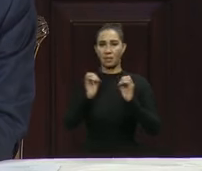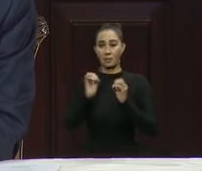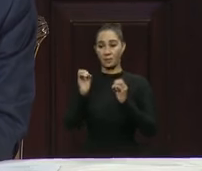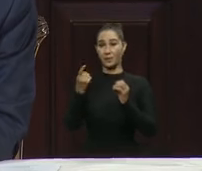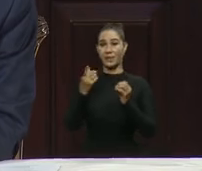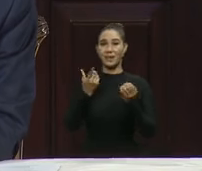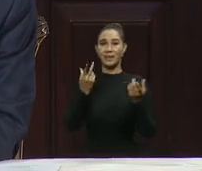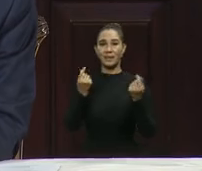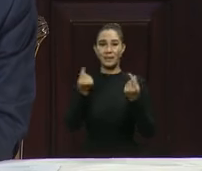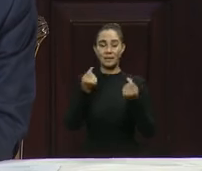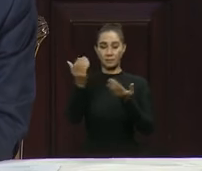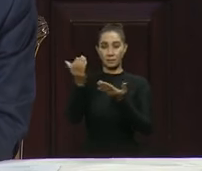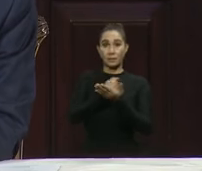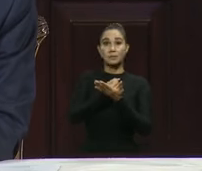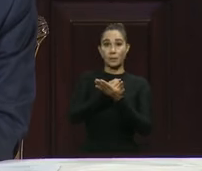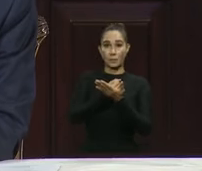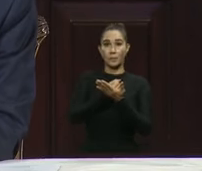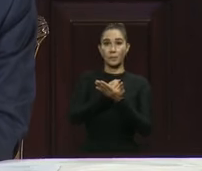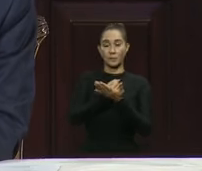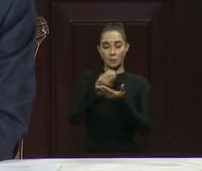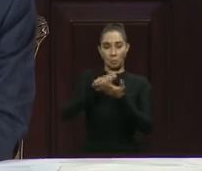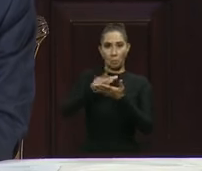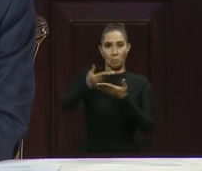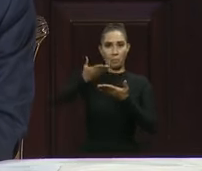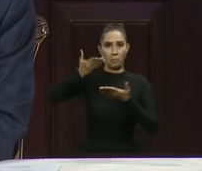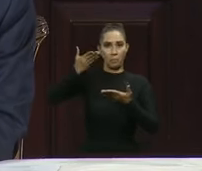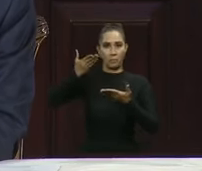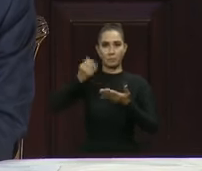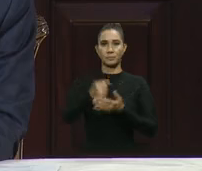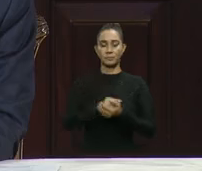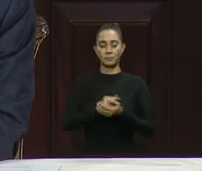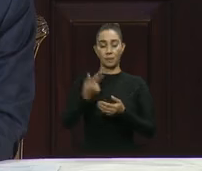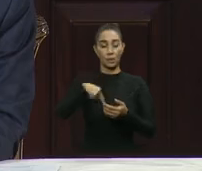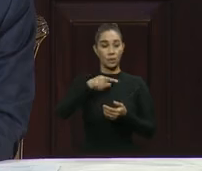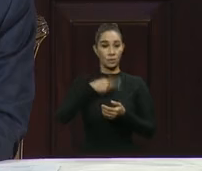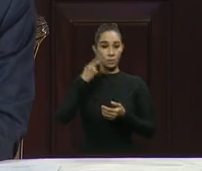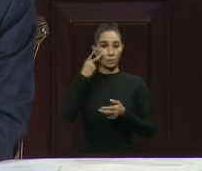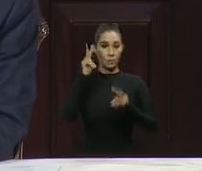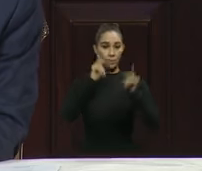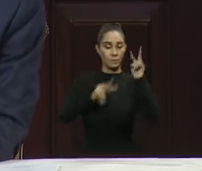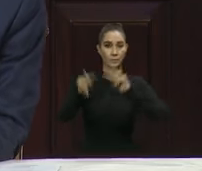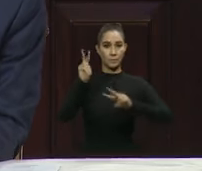aprovechan y hacen especulaciones. Nosotros estamos tomando